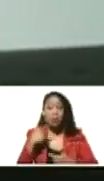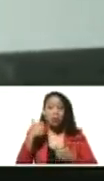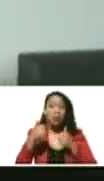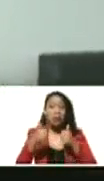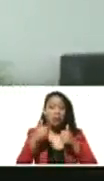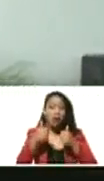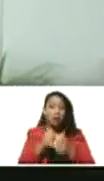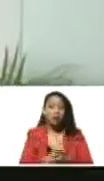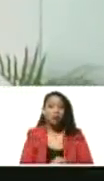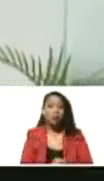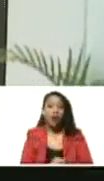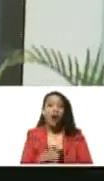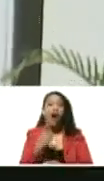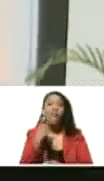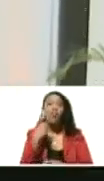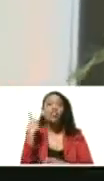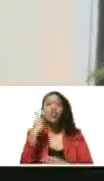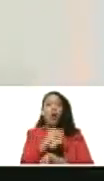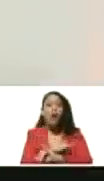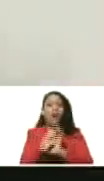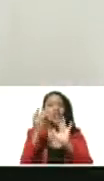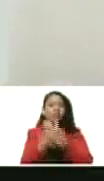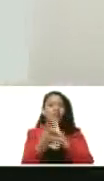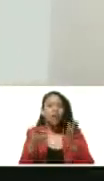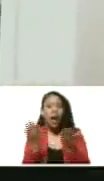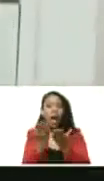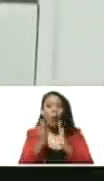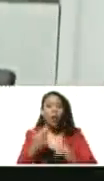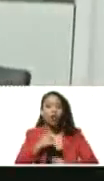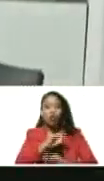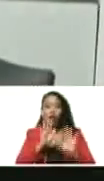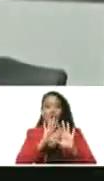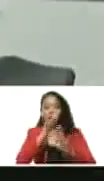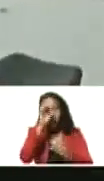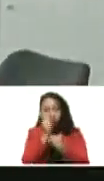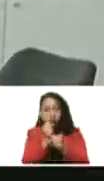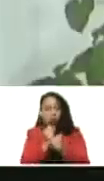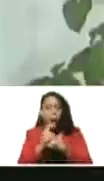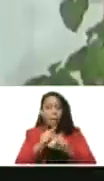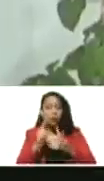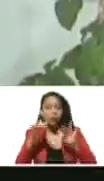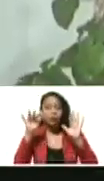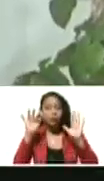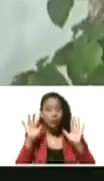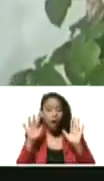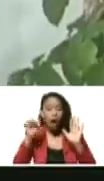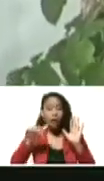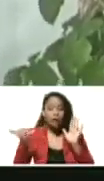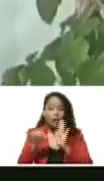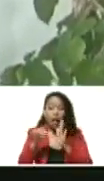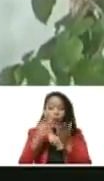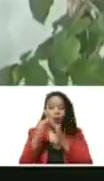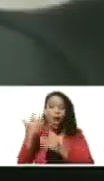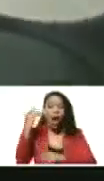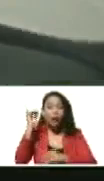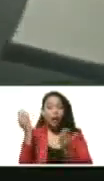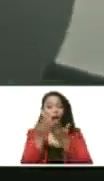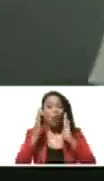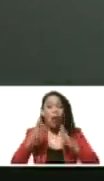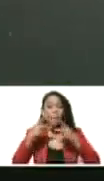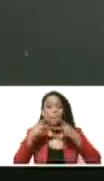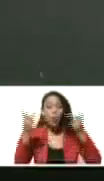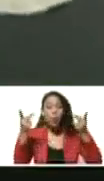bien. Nos falta solo culminar la escuela, que ya la estamos trabajando. Sin embargo, cerca de la comunidad hay escuela pública,